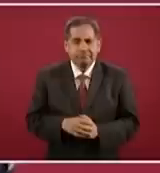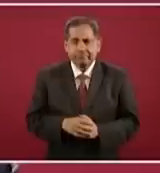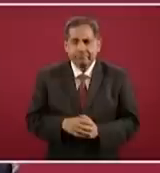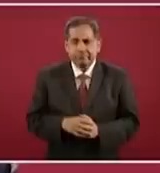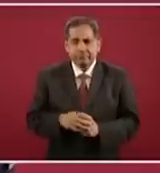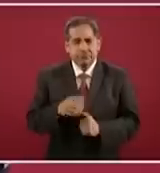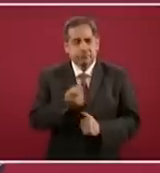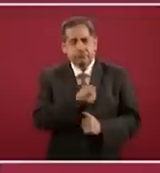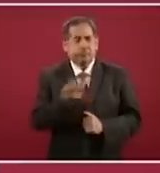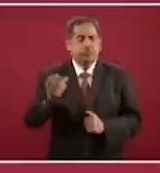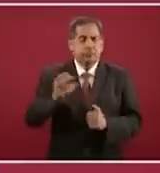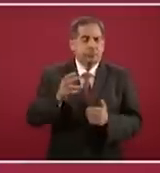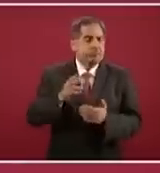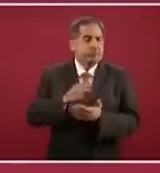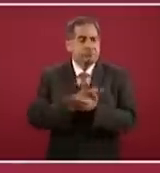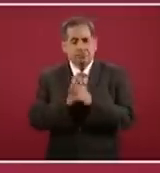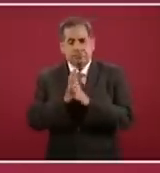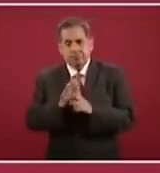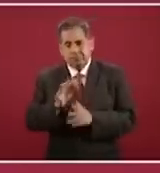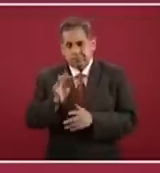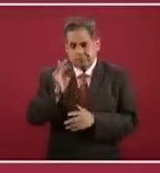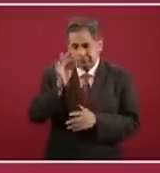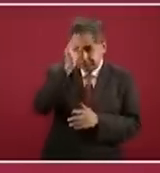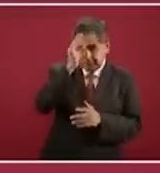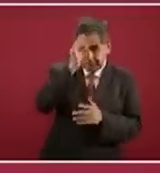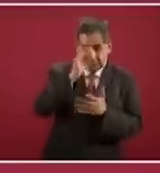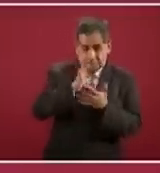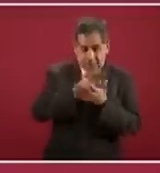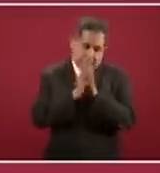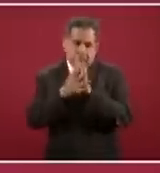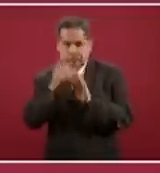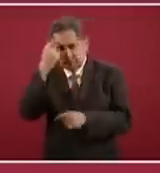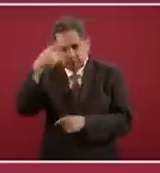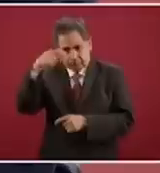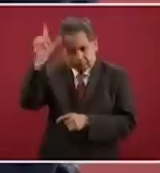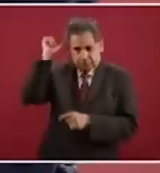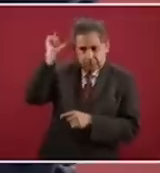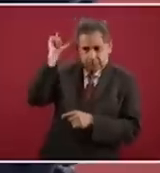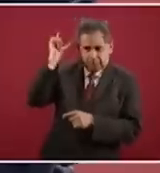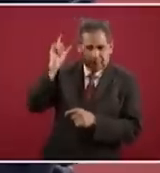y a los tontos los vuelve locos.